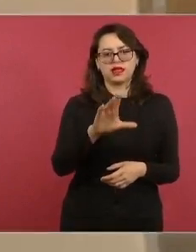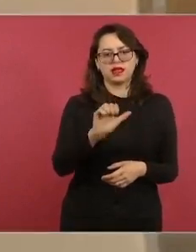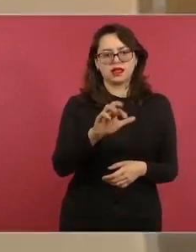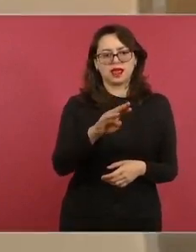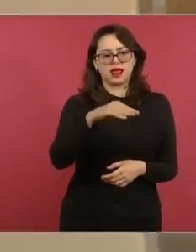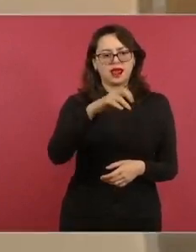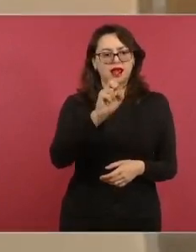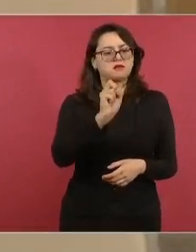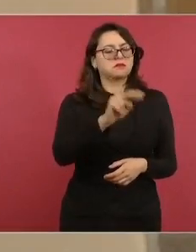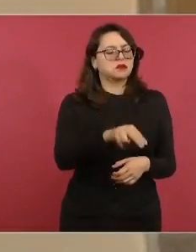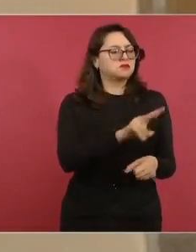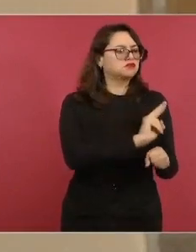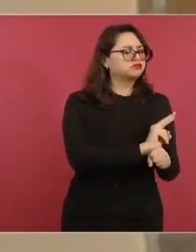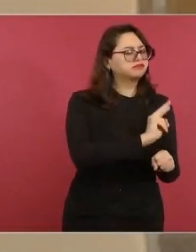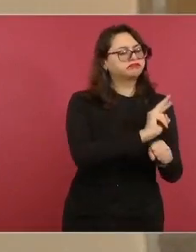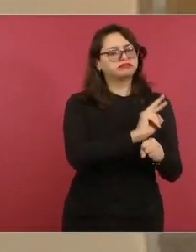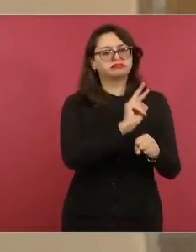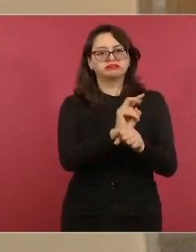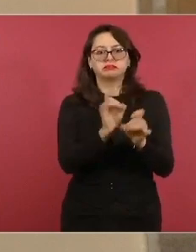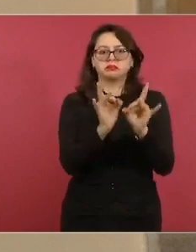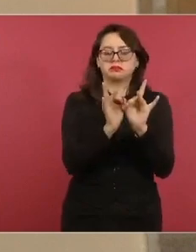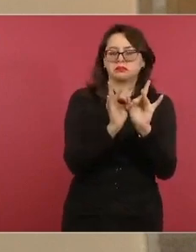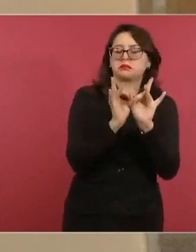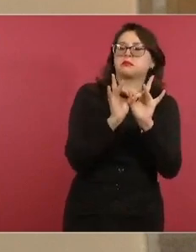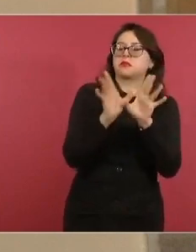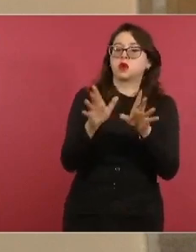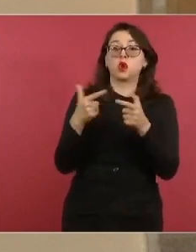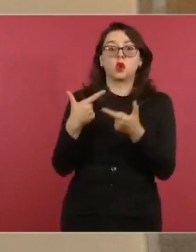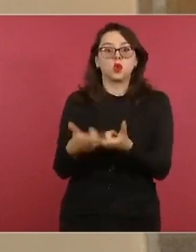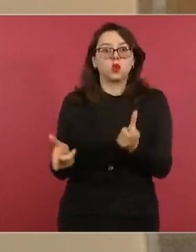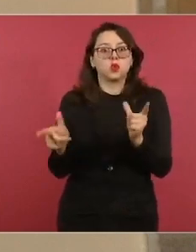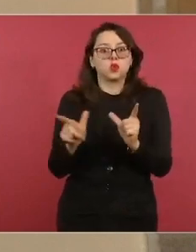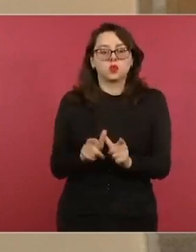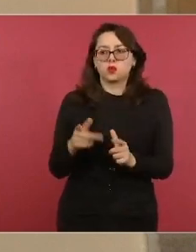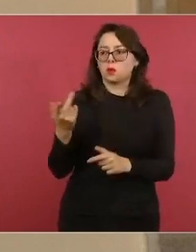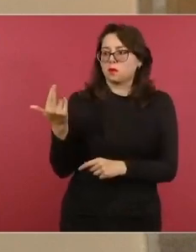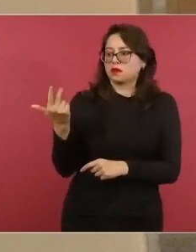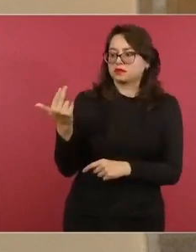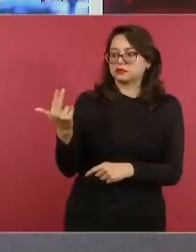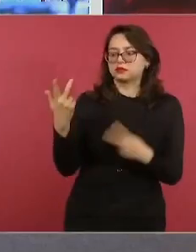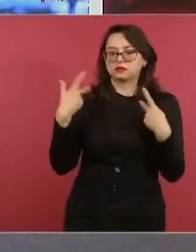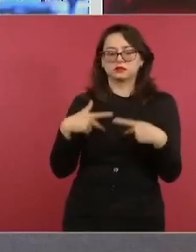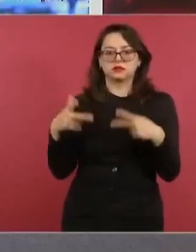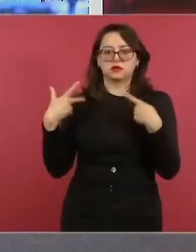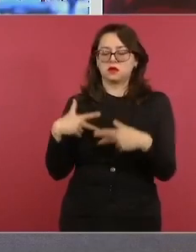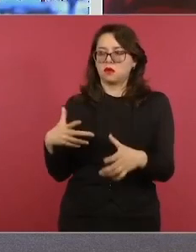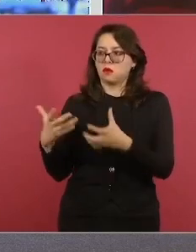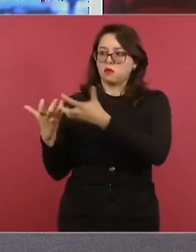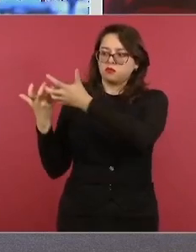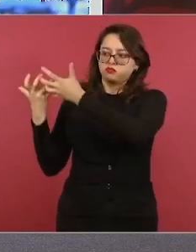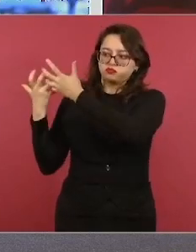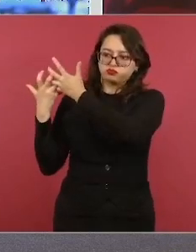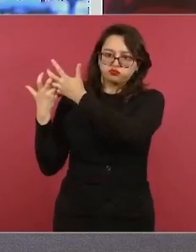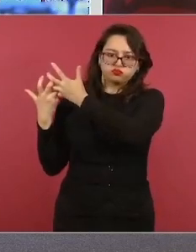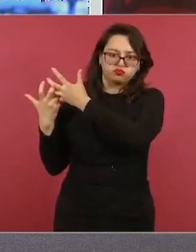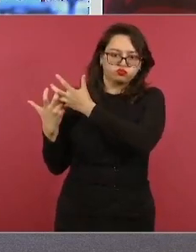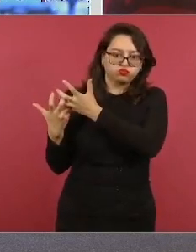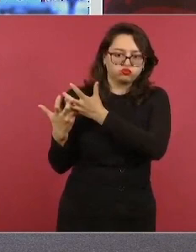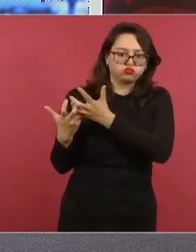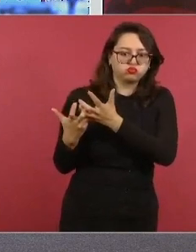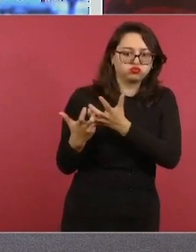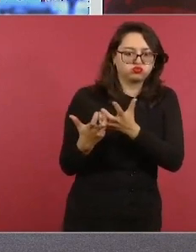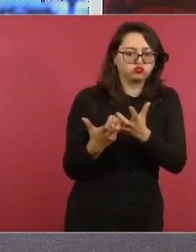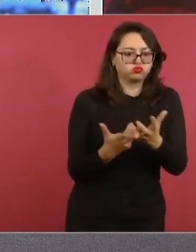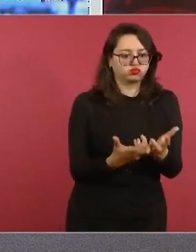Harinas cuando un grupo de aproximadamente 25 personas entre las que se encuentran los se encontraban los cuatro sentenciados